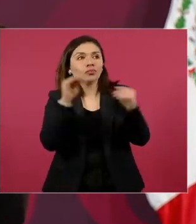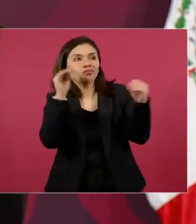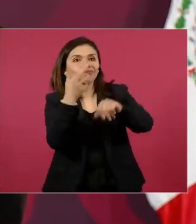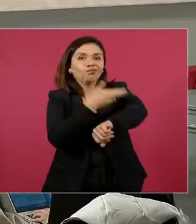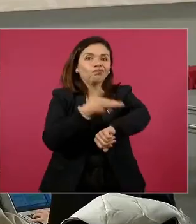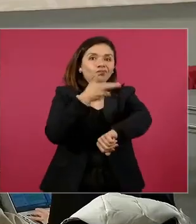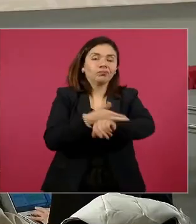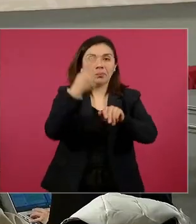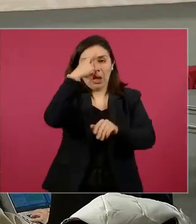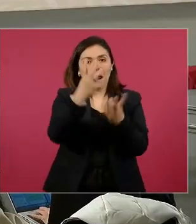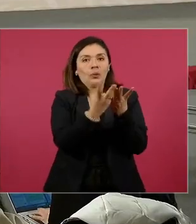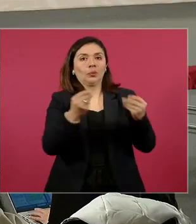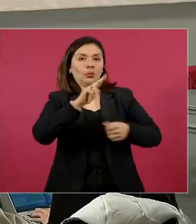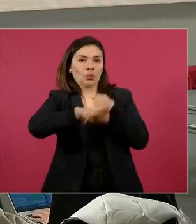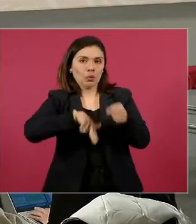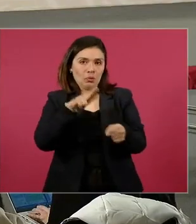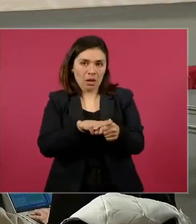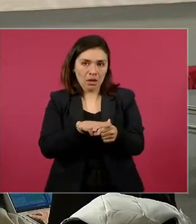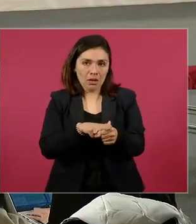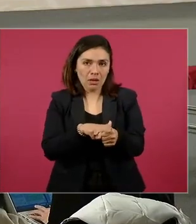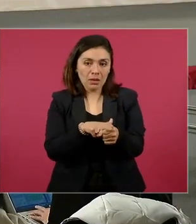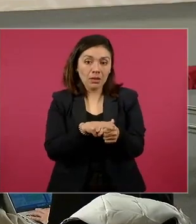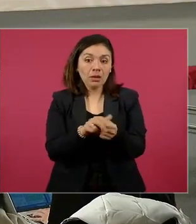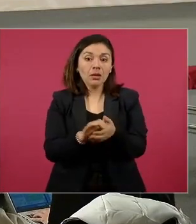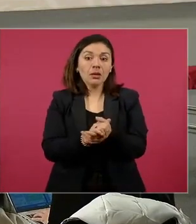situación. También,